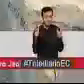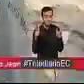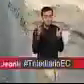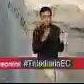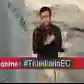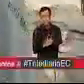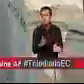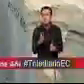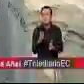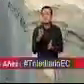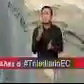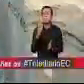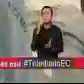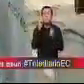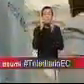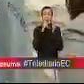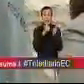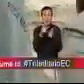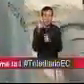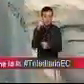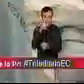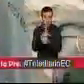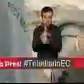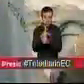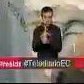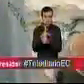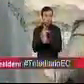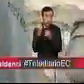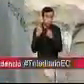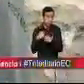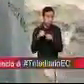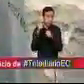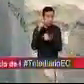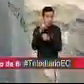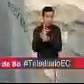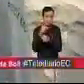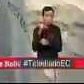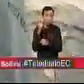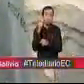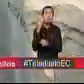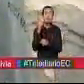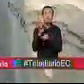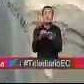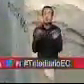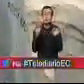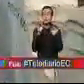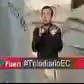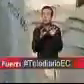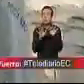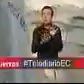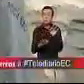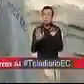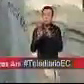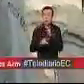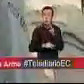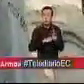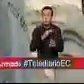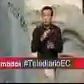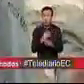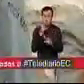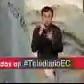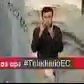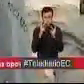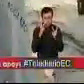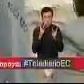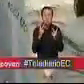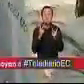la capital. La videovigilancia que estamos empeñados en nosotros tener como en las grandes ciudades del mundo